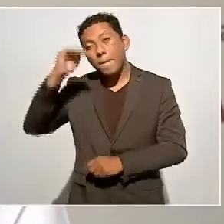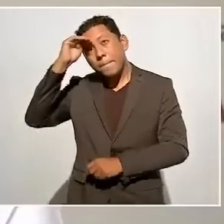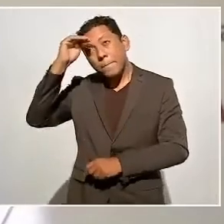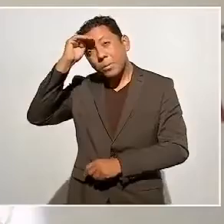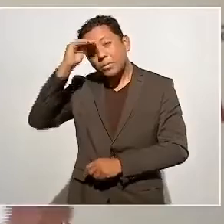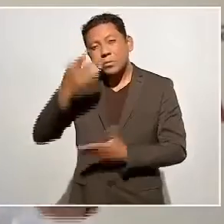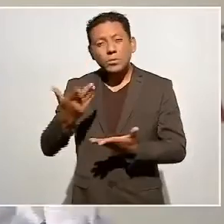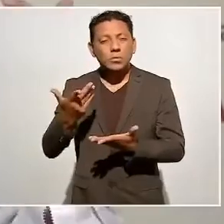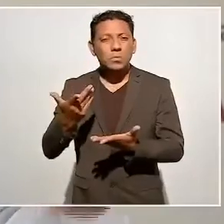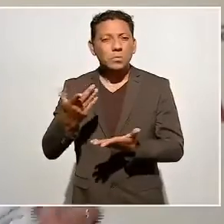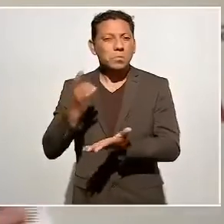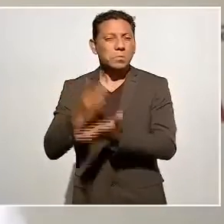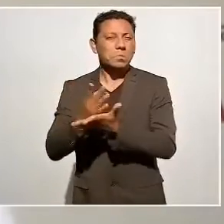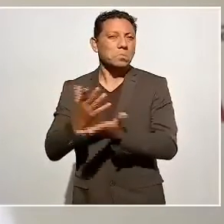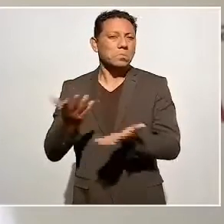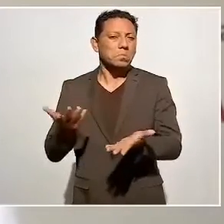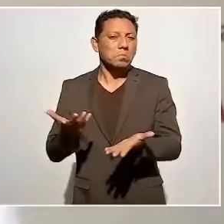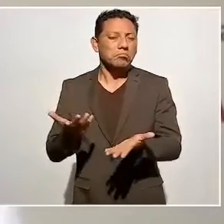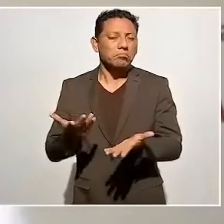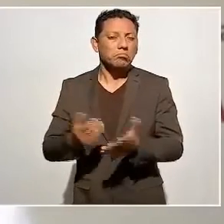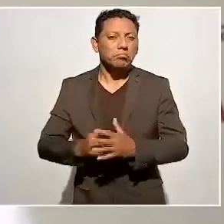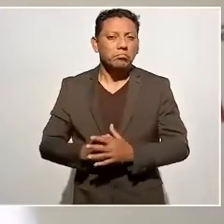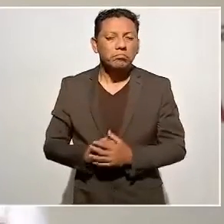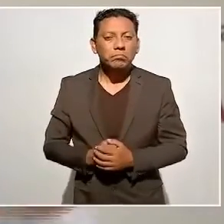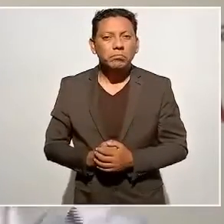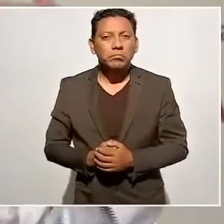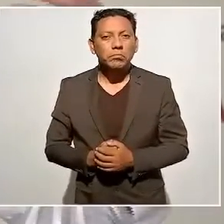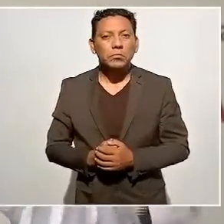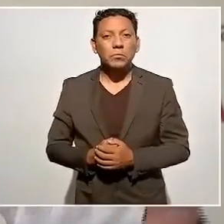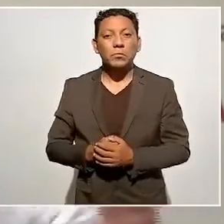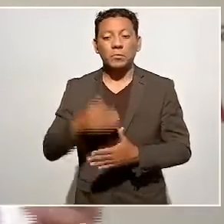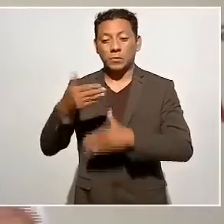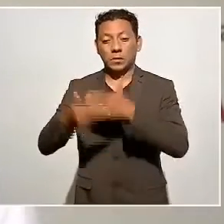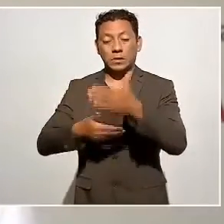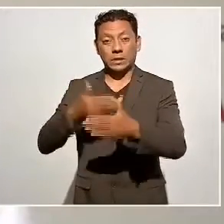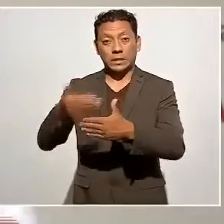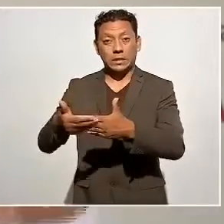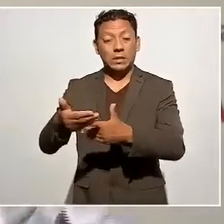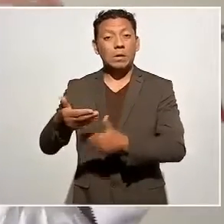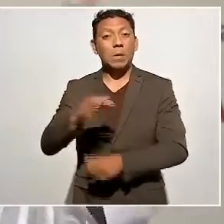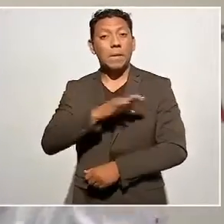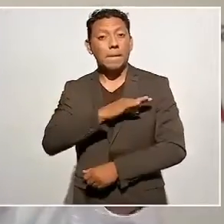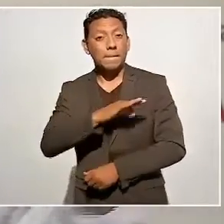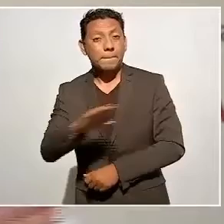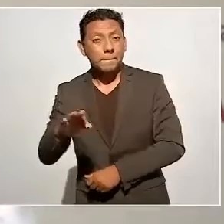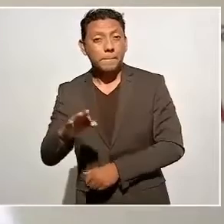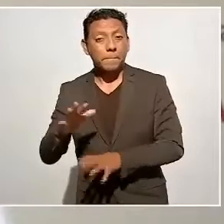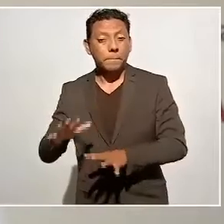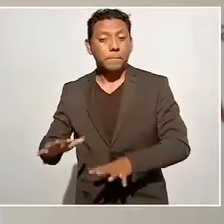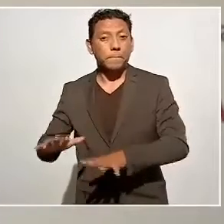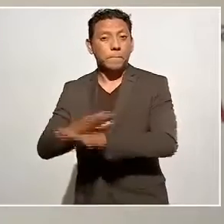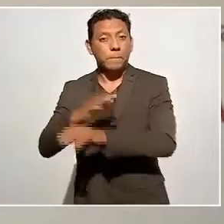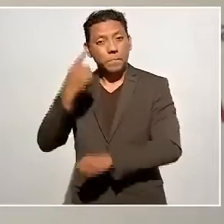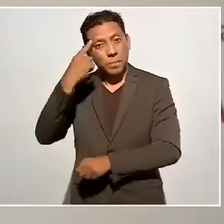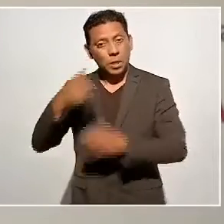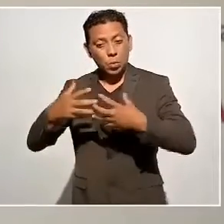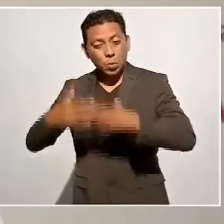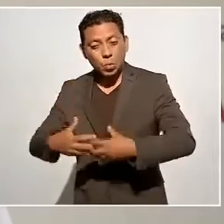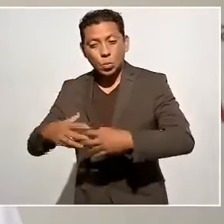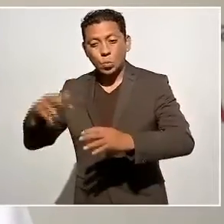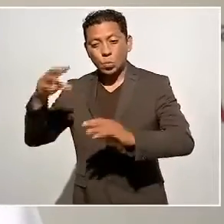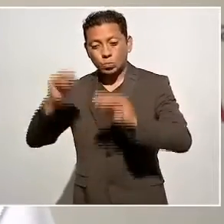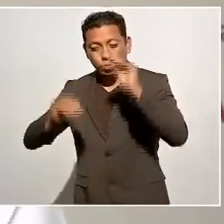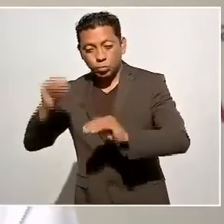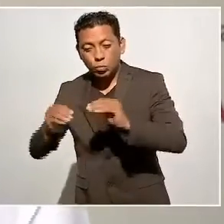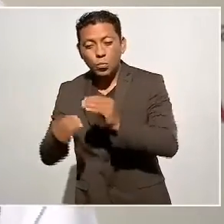hacemos pensando únicamente en la posibilidad de revitalizar la industria